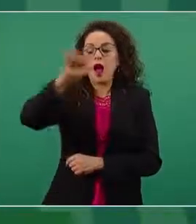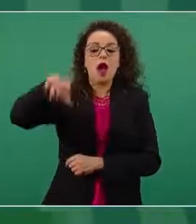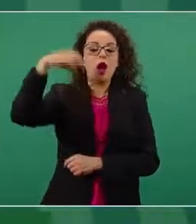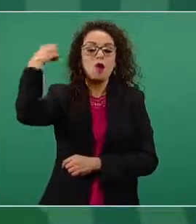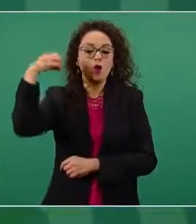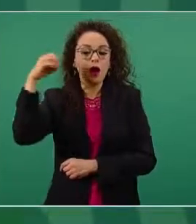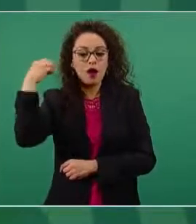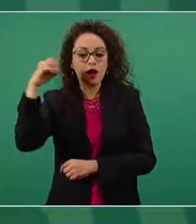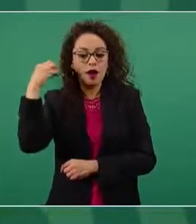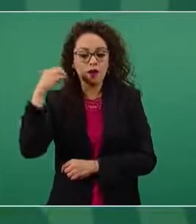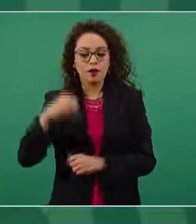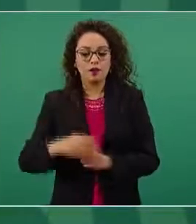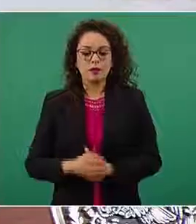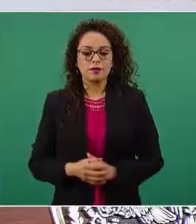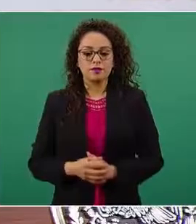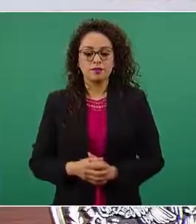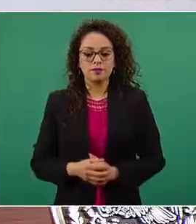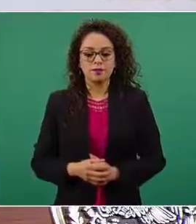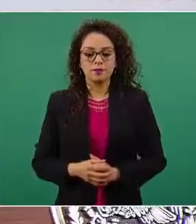es